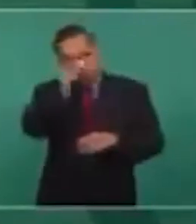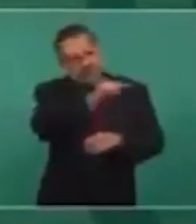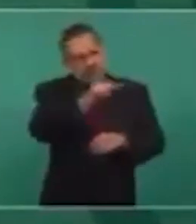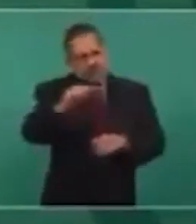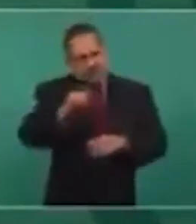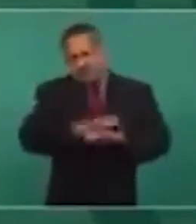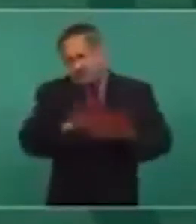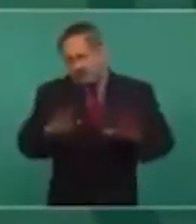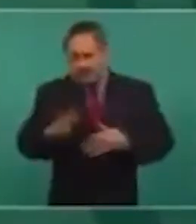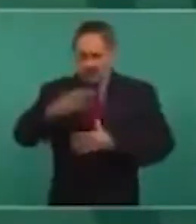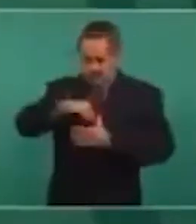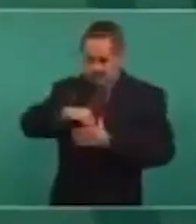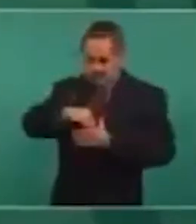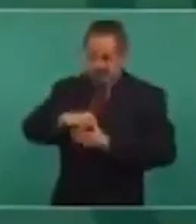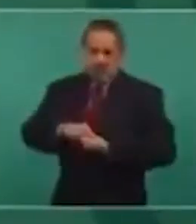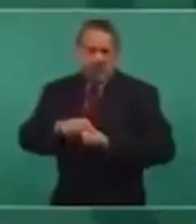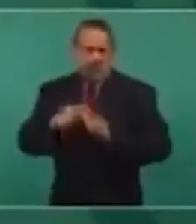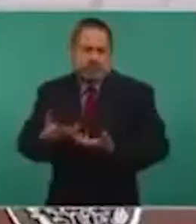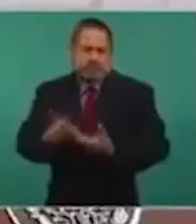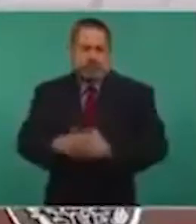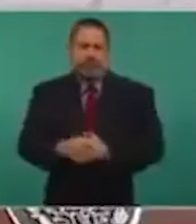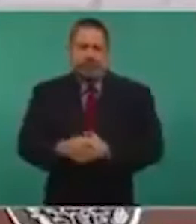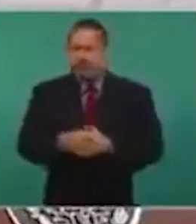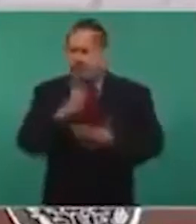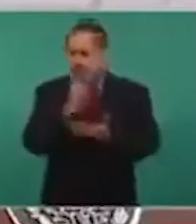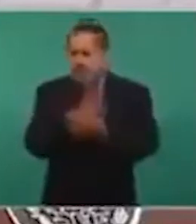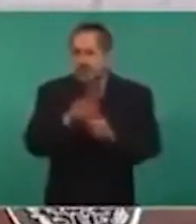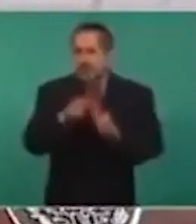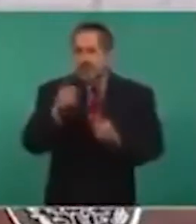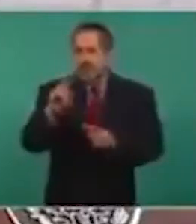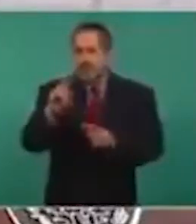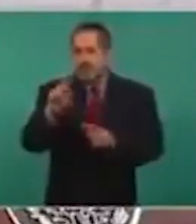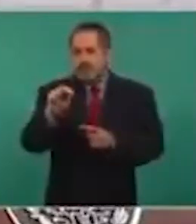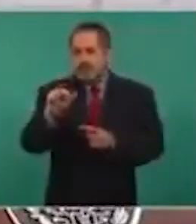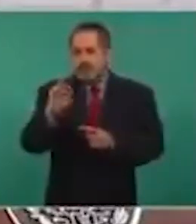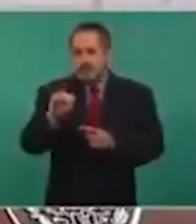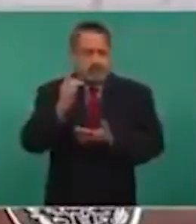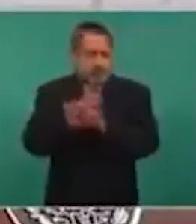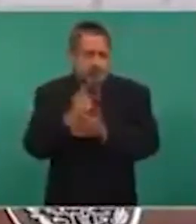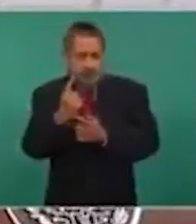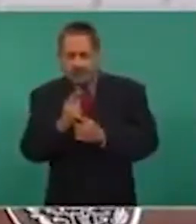siempre digo lo que pienso. No solo la UNAM, todas las universidades